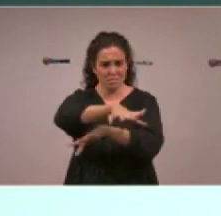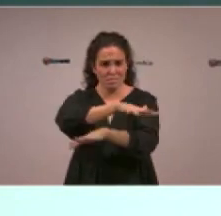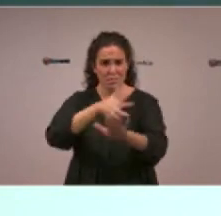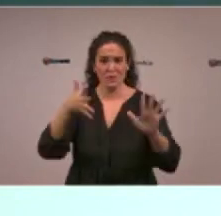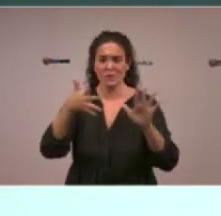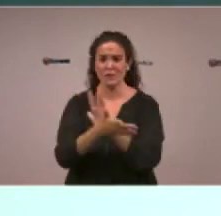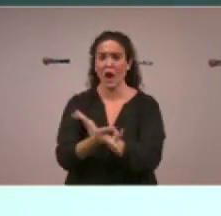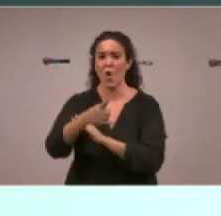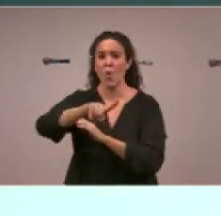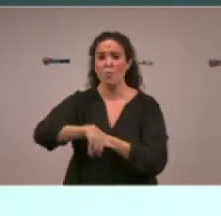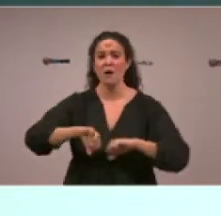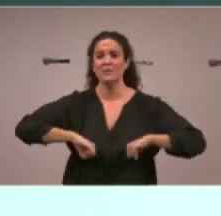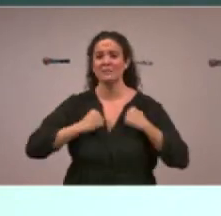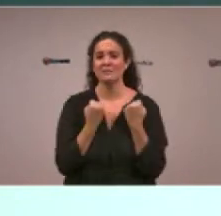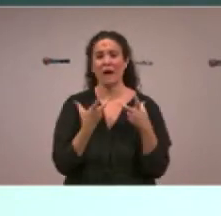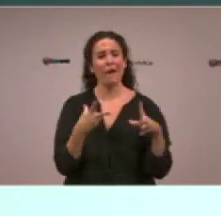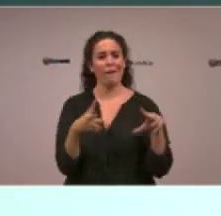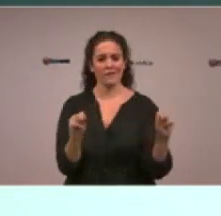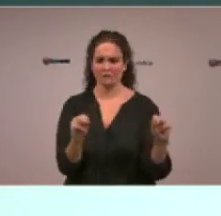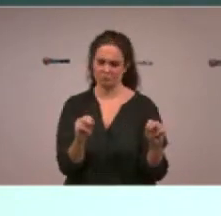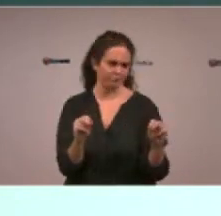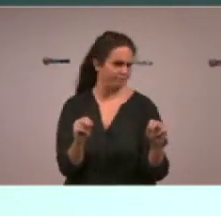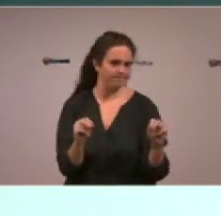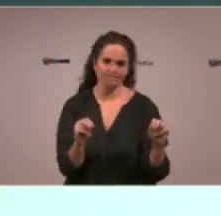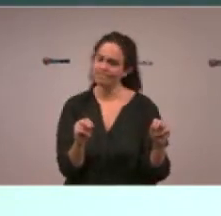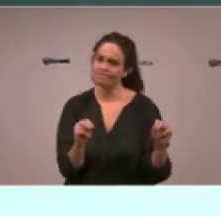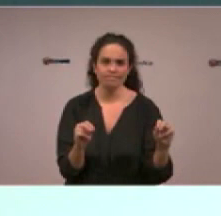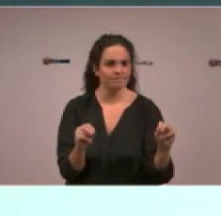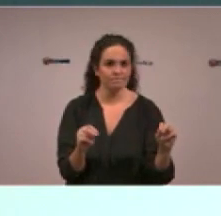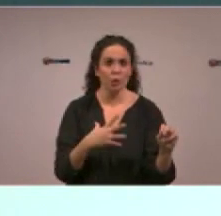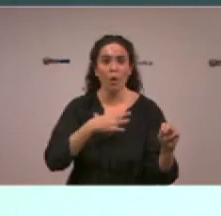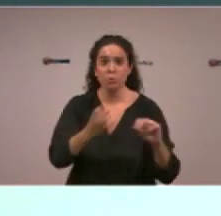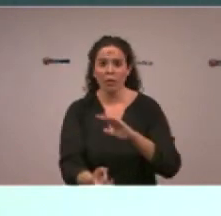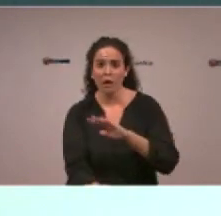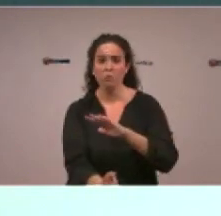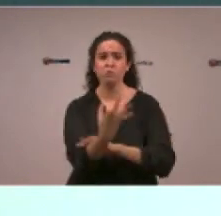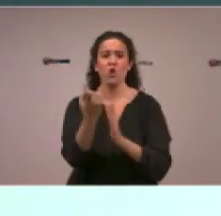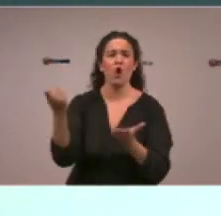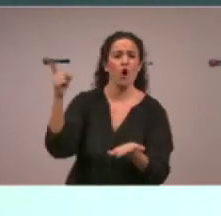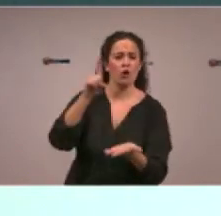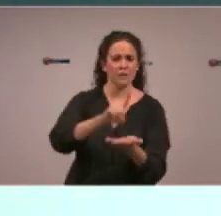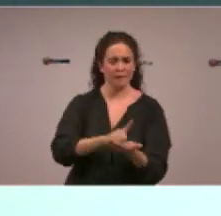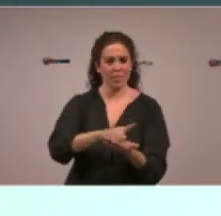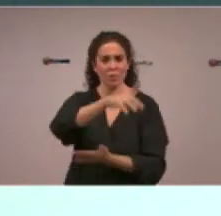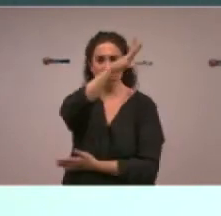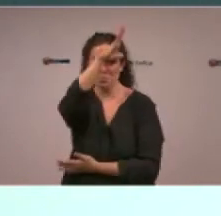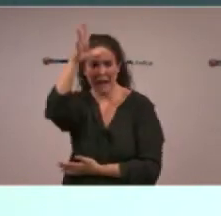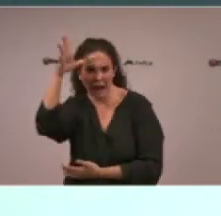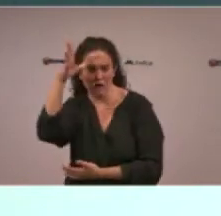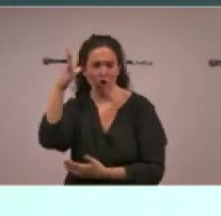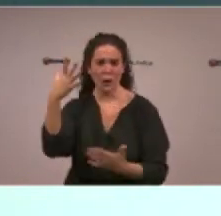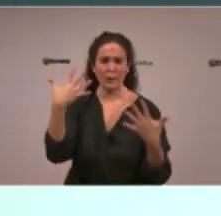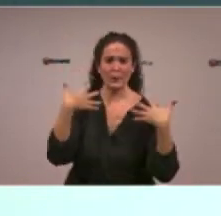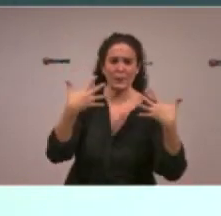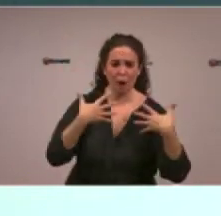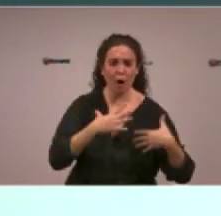deberíamos considerar que pueda haber nuevas olas en primavera o en verano del año que viene. Ojalá no